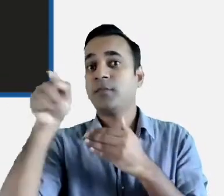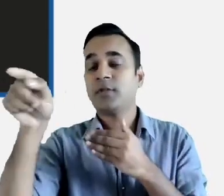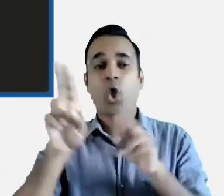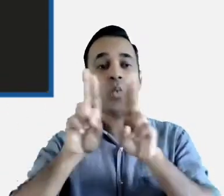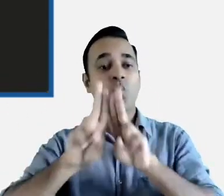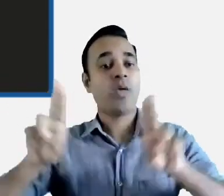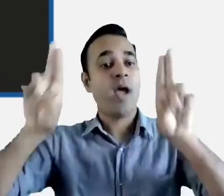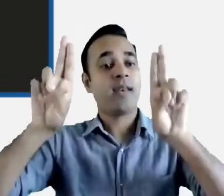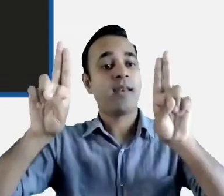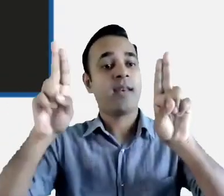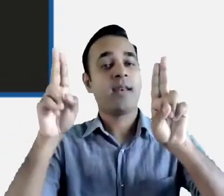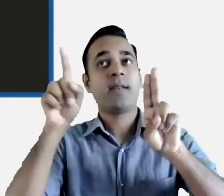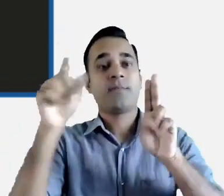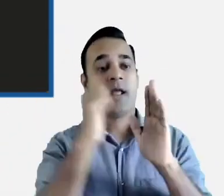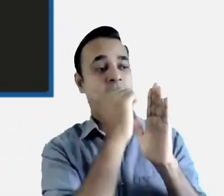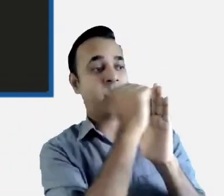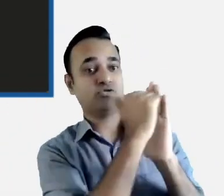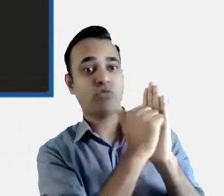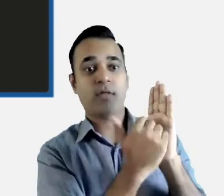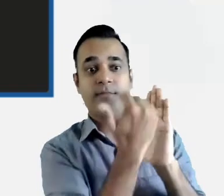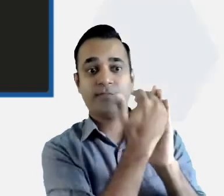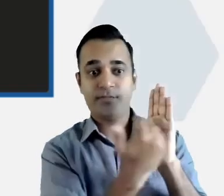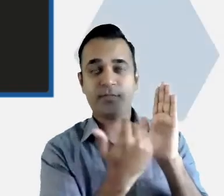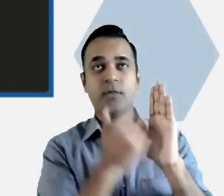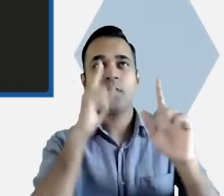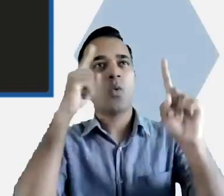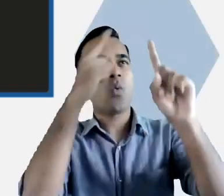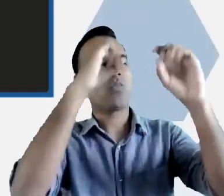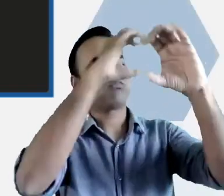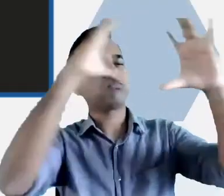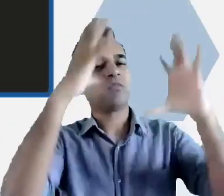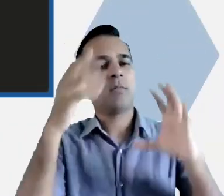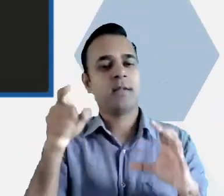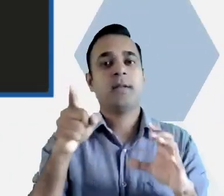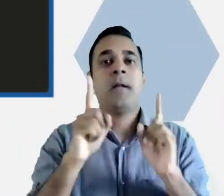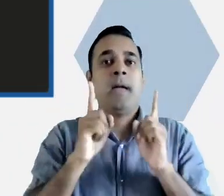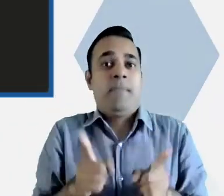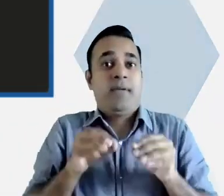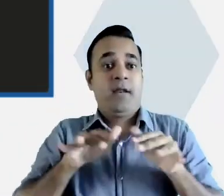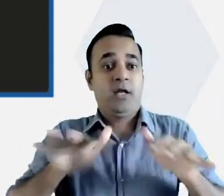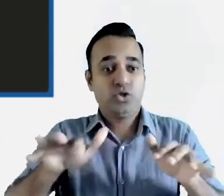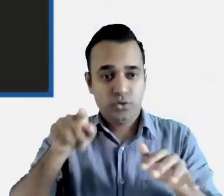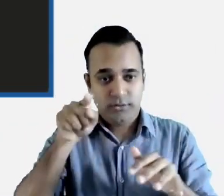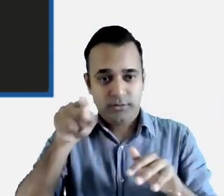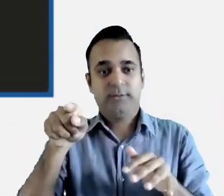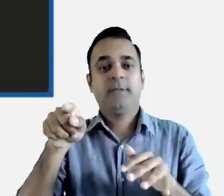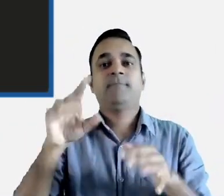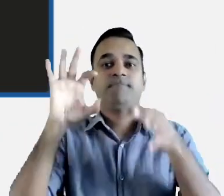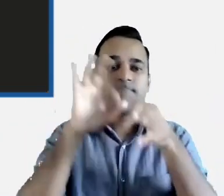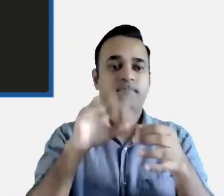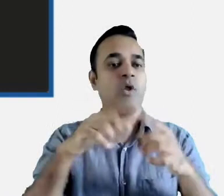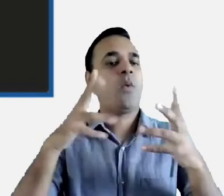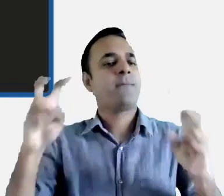cambio climático. El conjunto de los distintos sectores que integran las inversiones de infraestructura